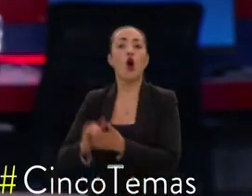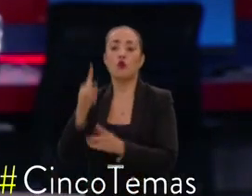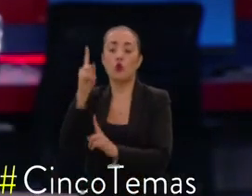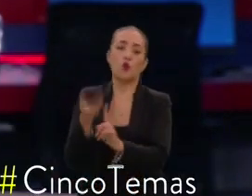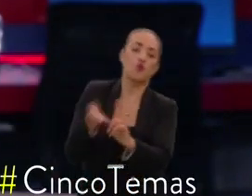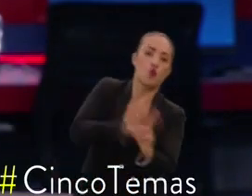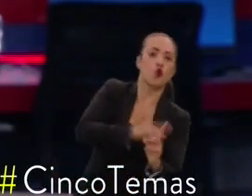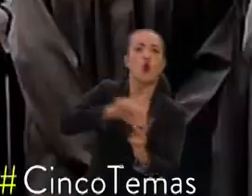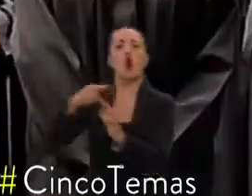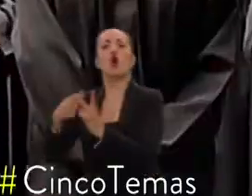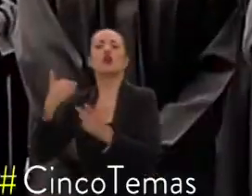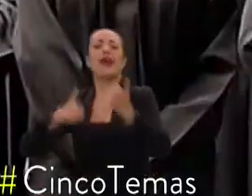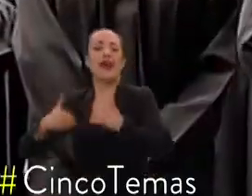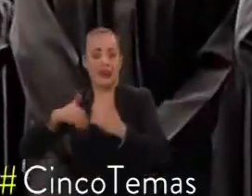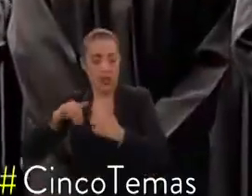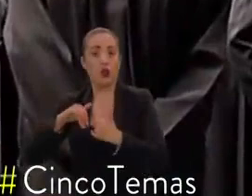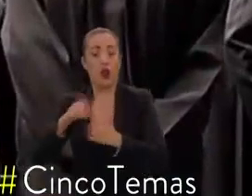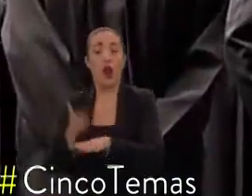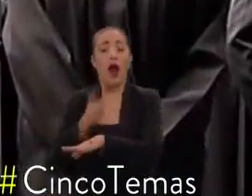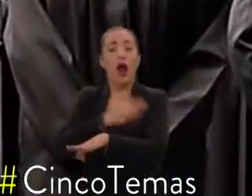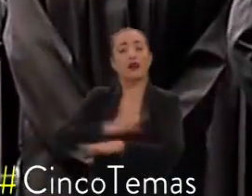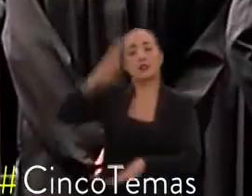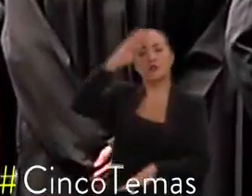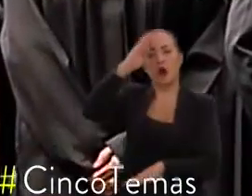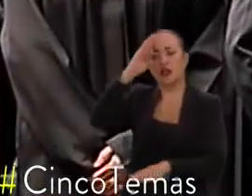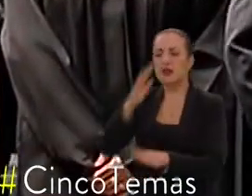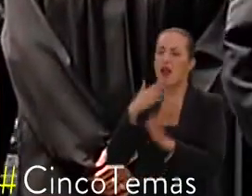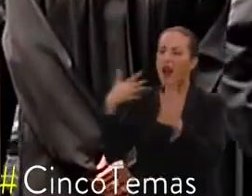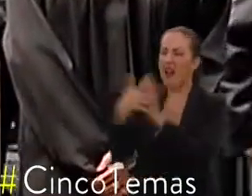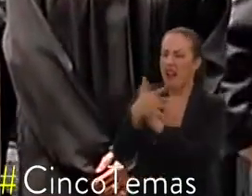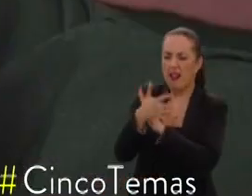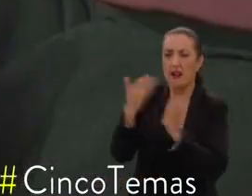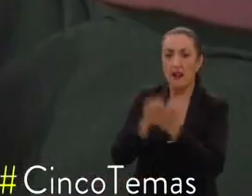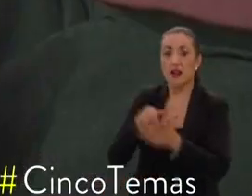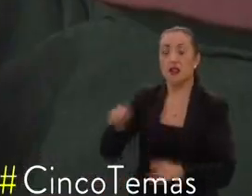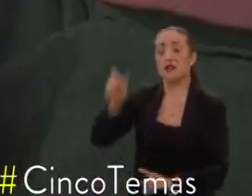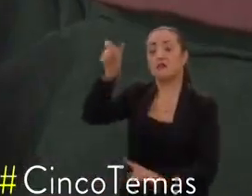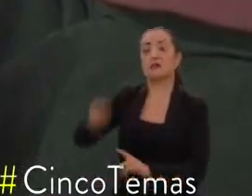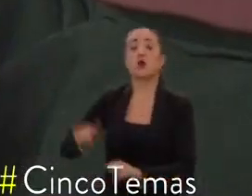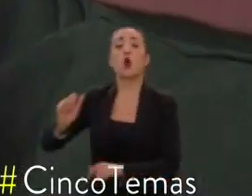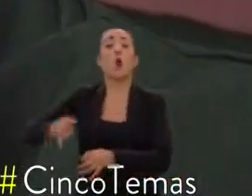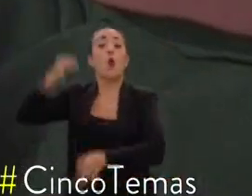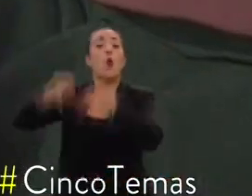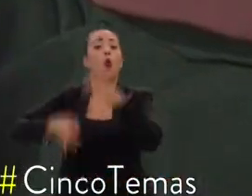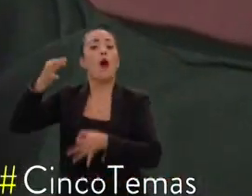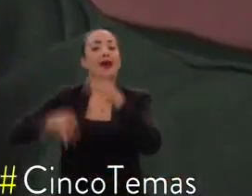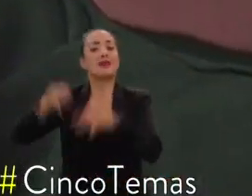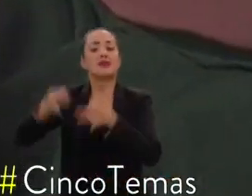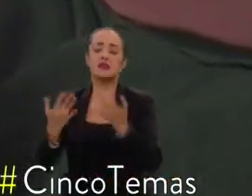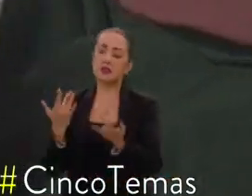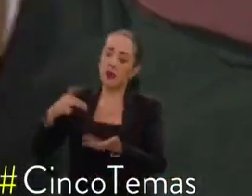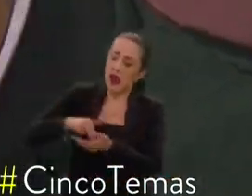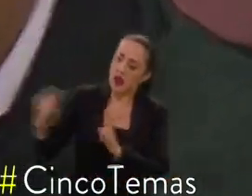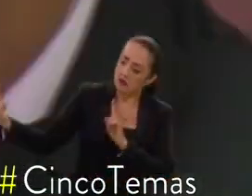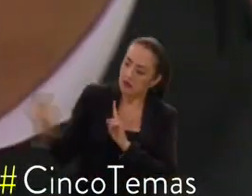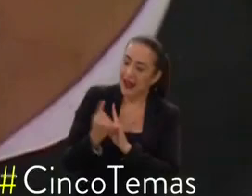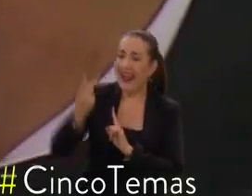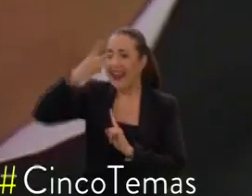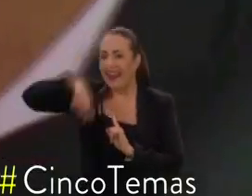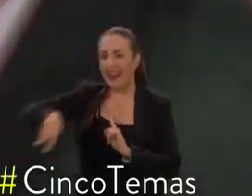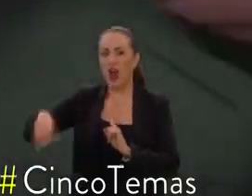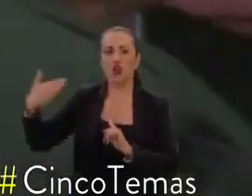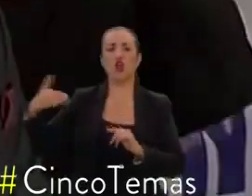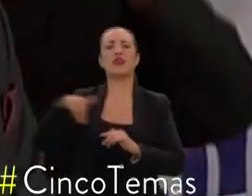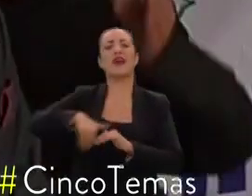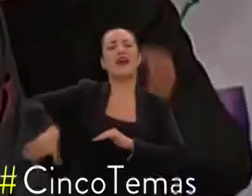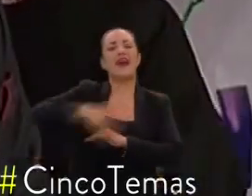muerto y otro herido. Según el reporte de la policía, el juez de garantías esperaba a uno de sus hijos en la avenida Caracas con calle Octava Sur,